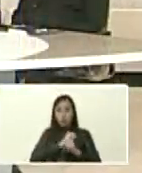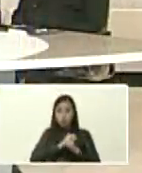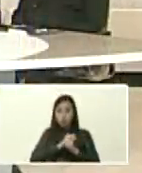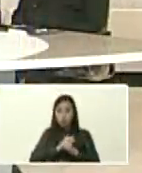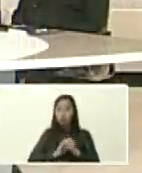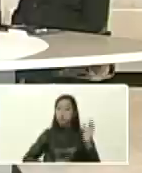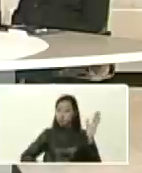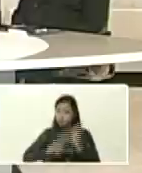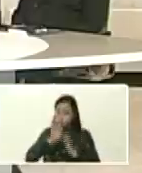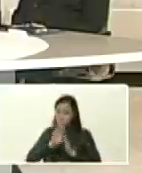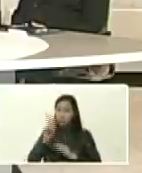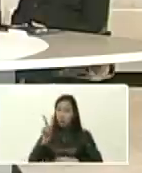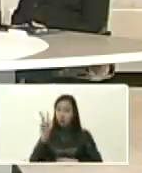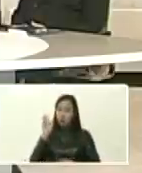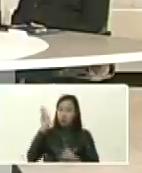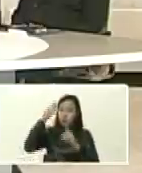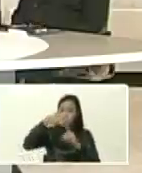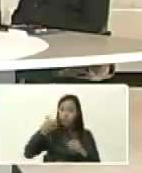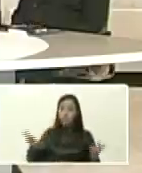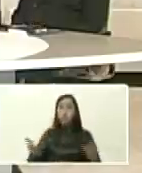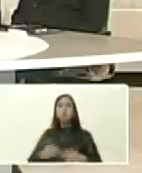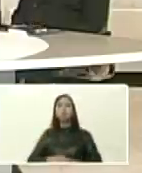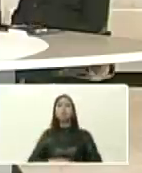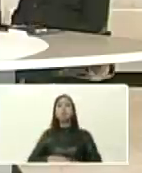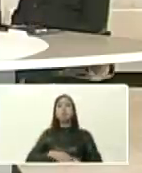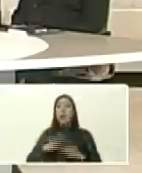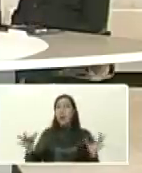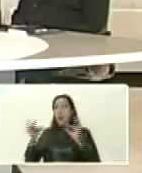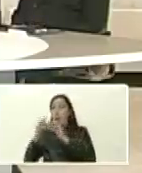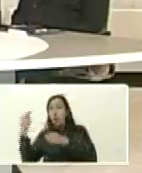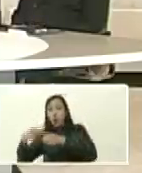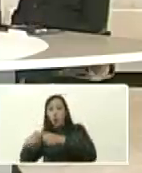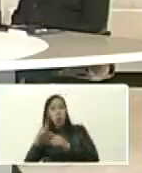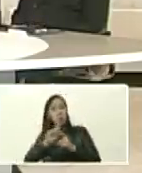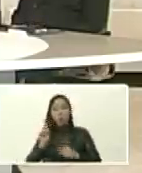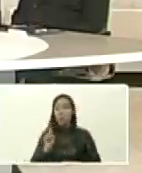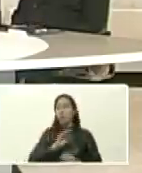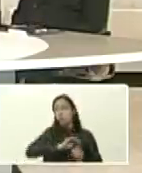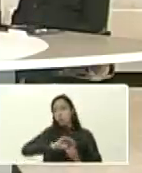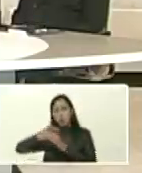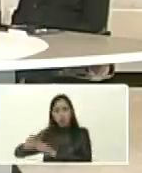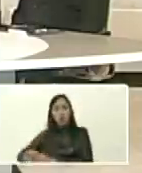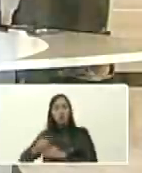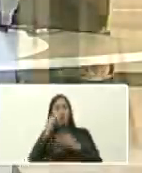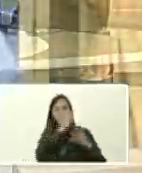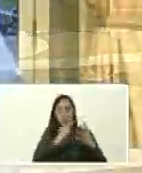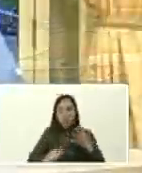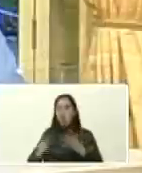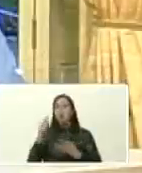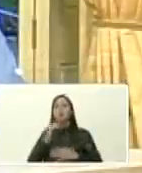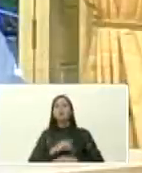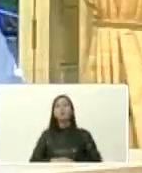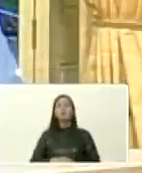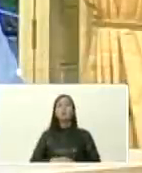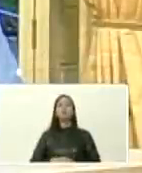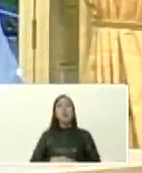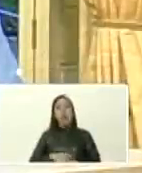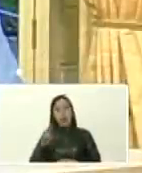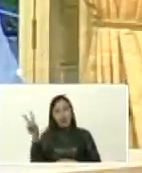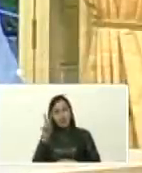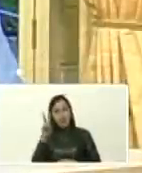Venezuela de la grandeza, de la no dependencia, de la independencia productiva, a la